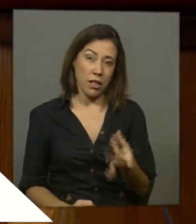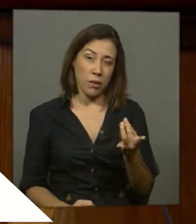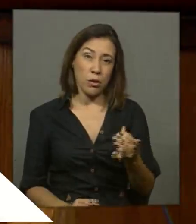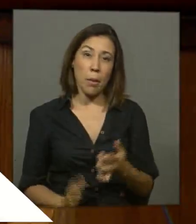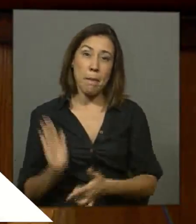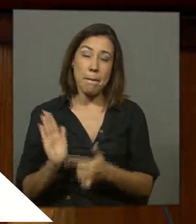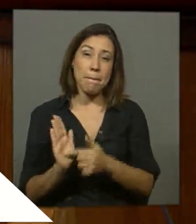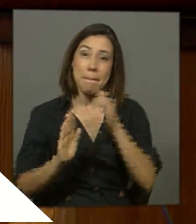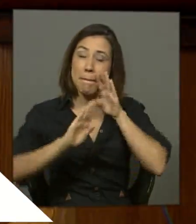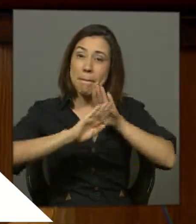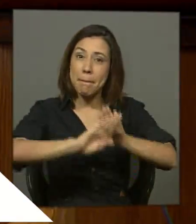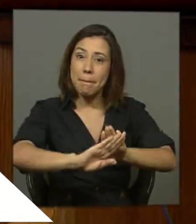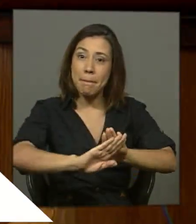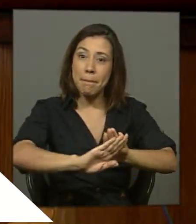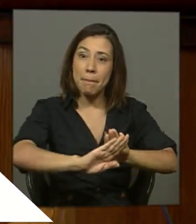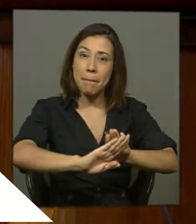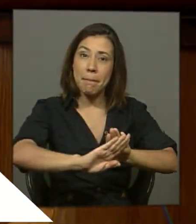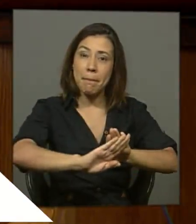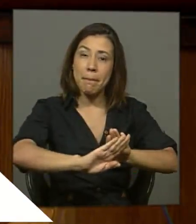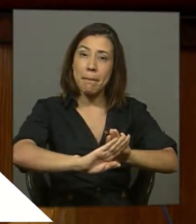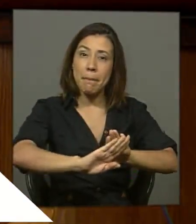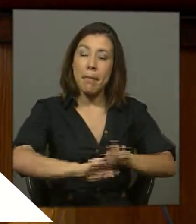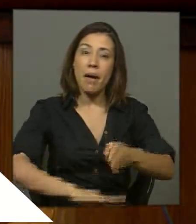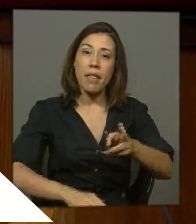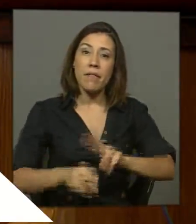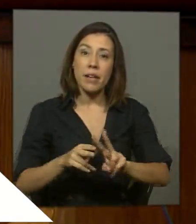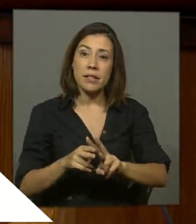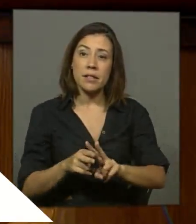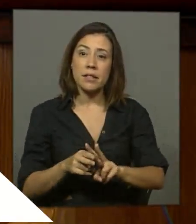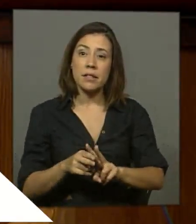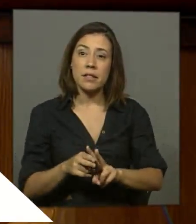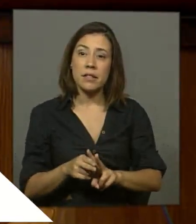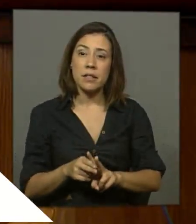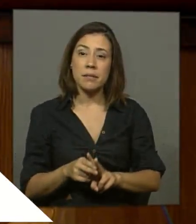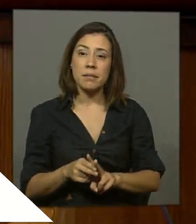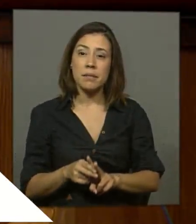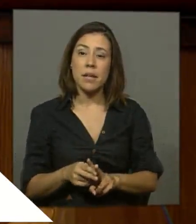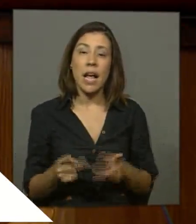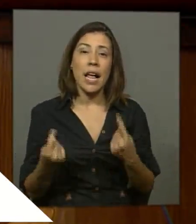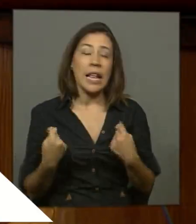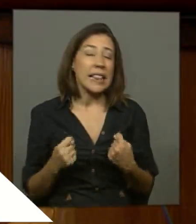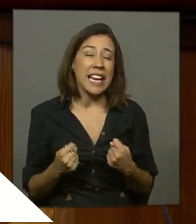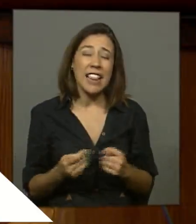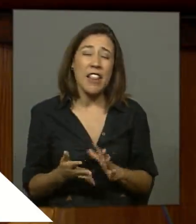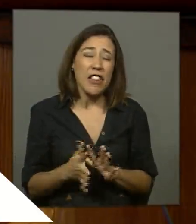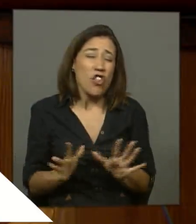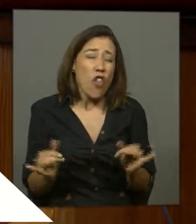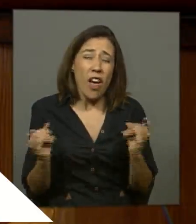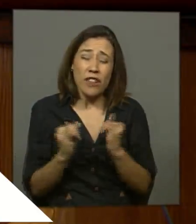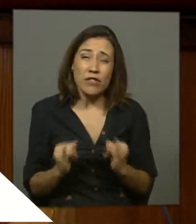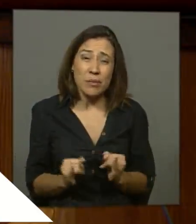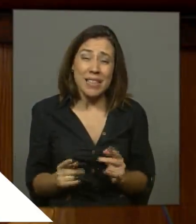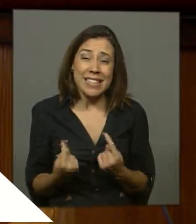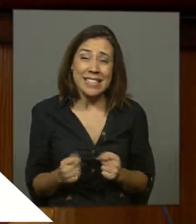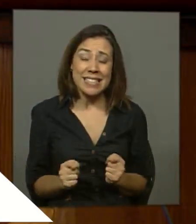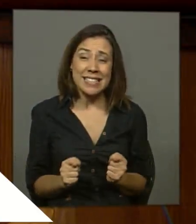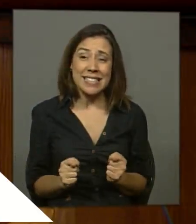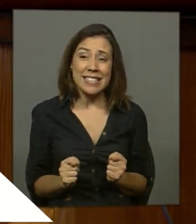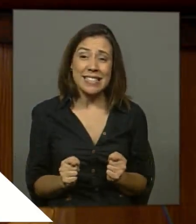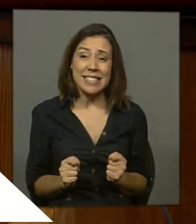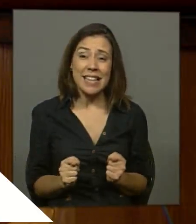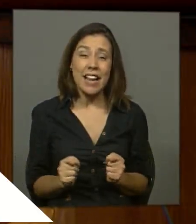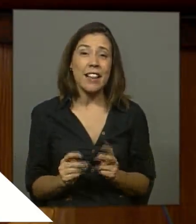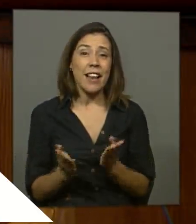política preventiva que debe realizarse en ese plano es tratar por todos los medios en el en el ámbito